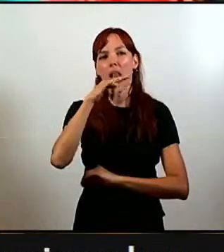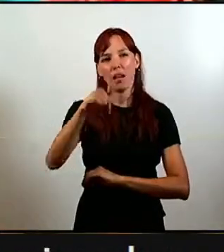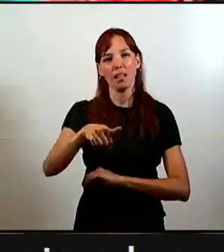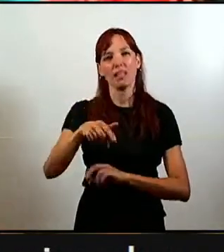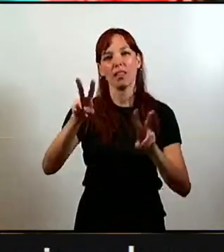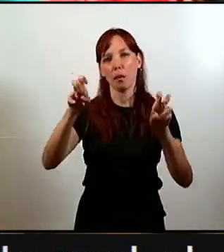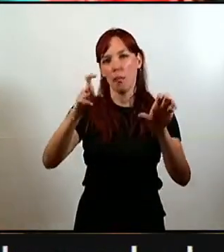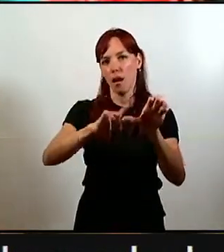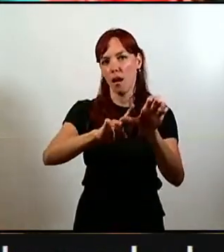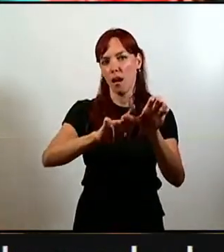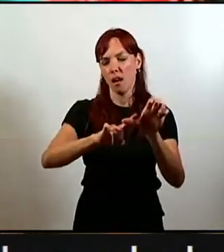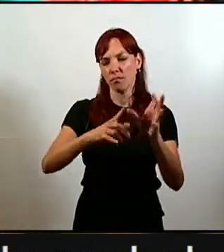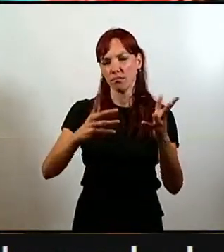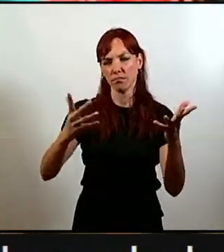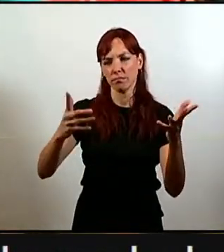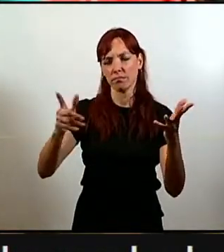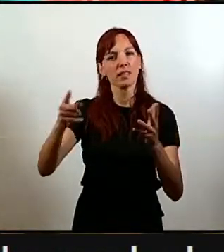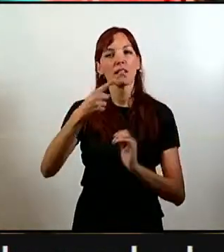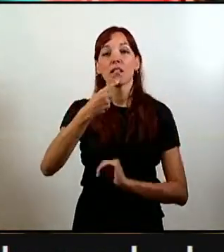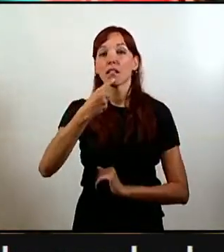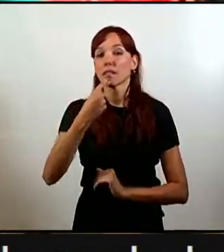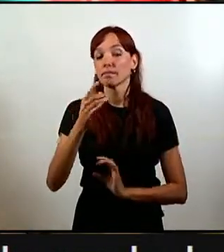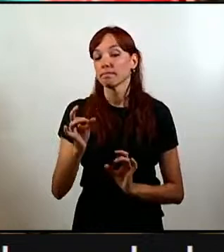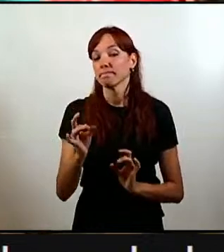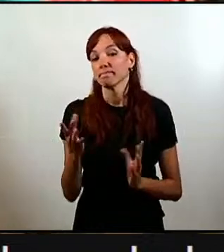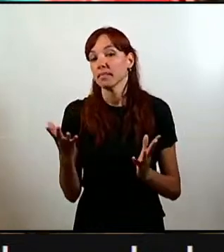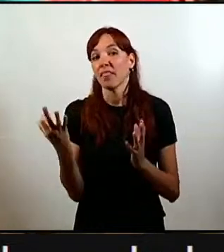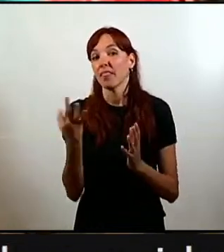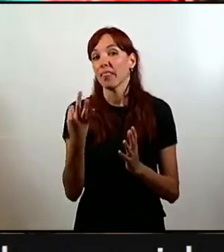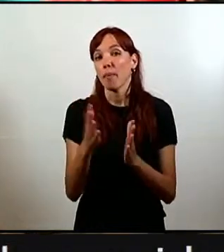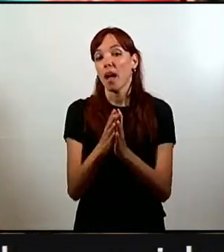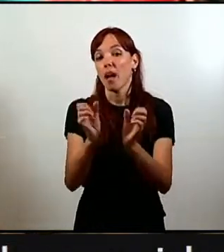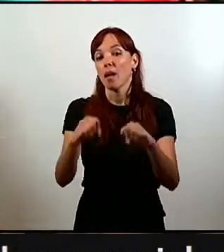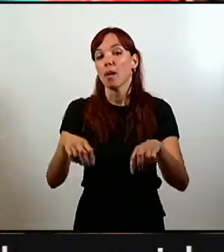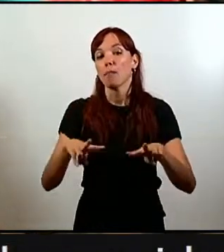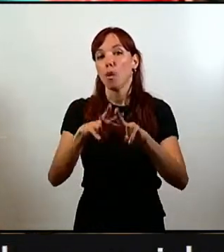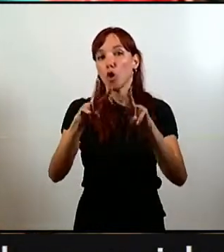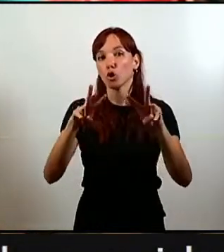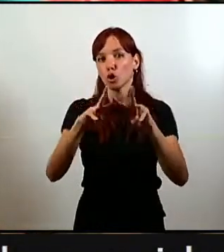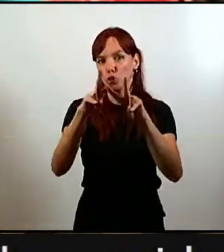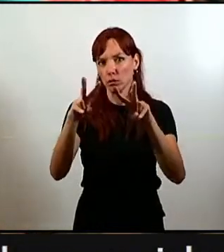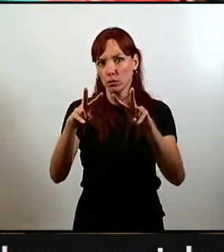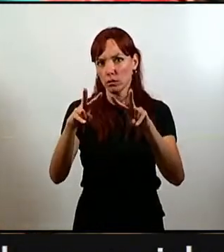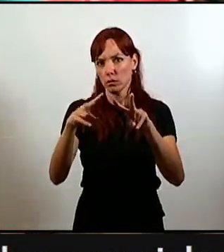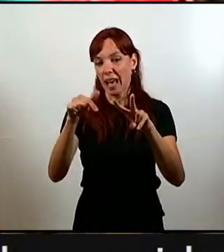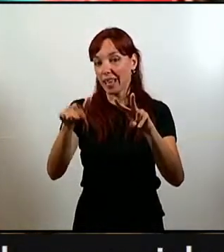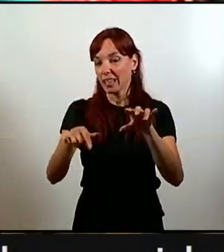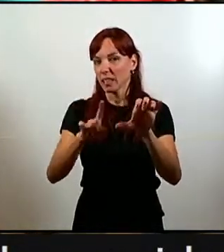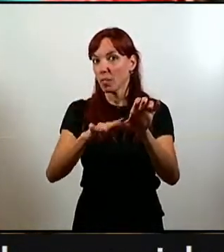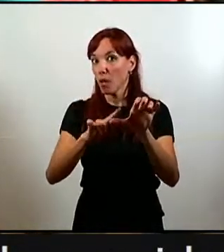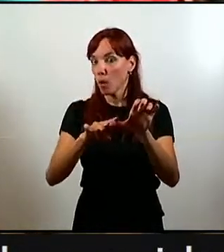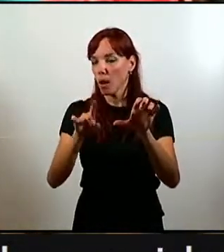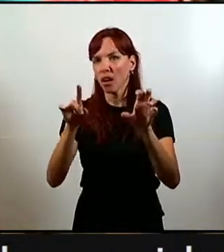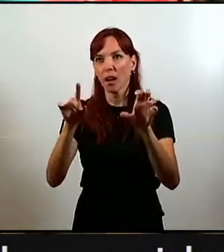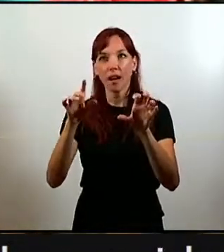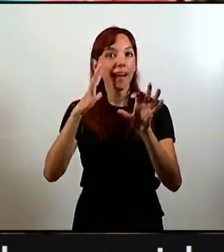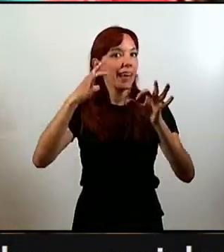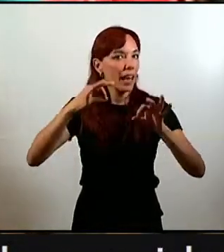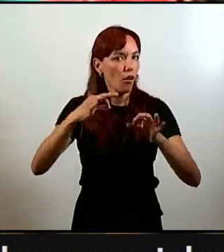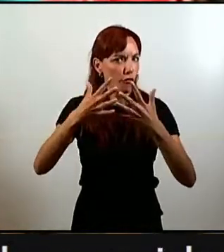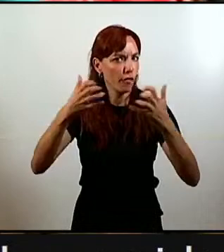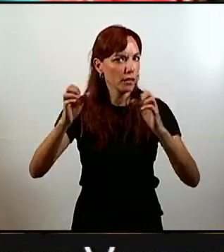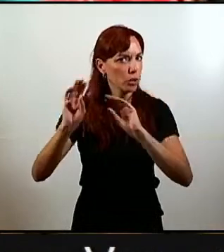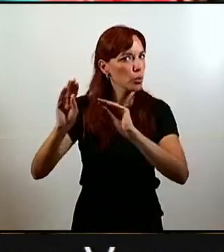indirectamente ha venido a decir que si hubiera que llegar a un acuerdo con Vox, hubiera llegado, pues sin, entre comillas, creo que dijo literal, y si no algo